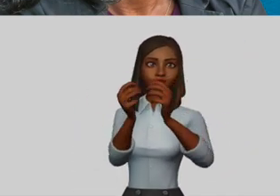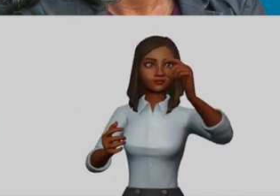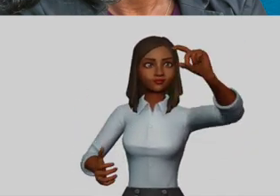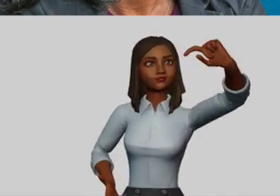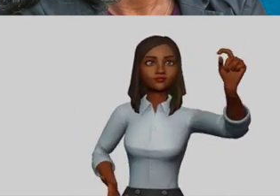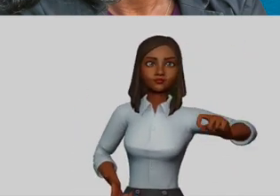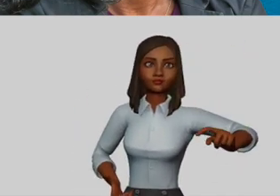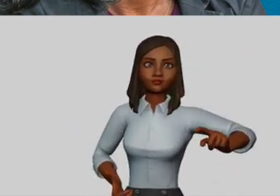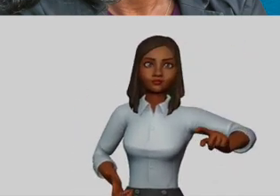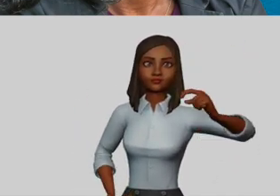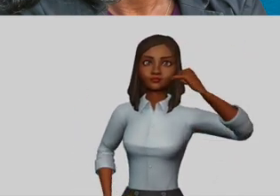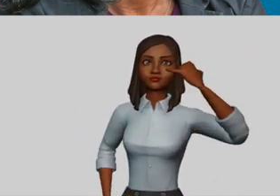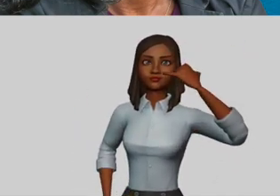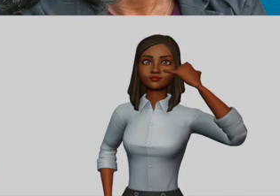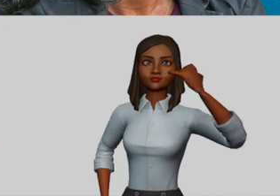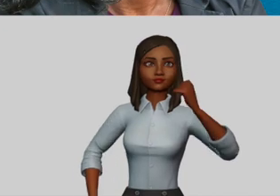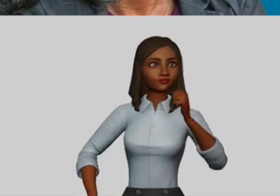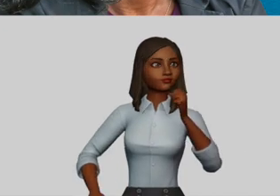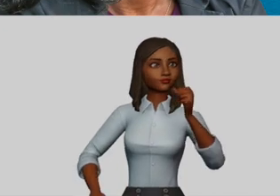Hay cierto...